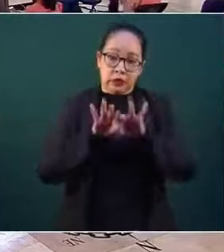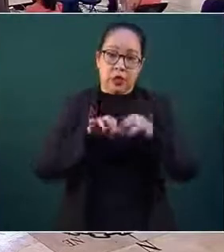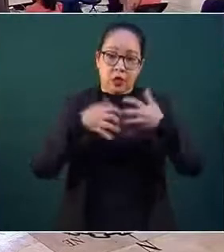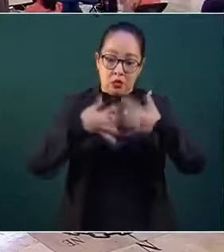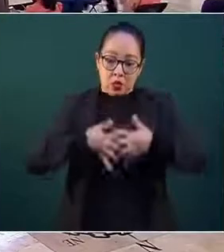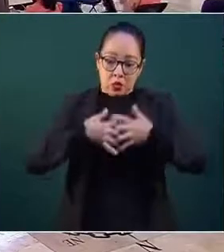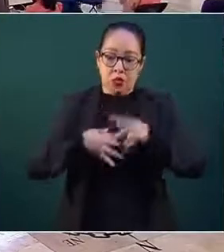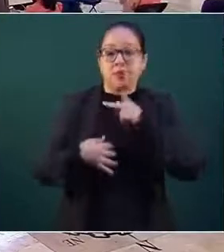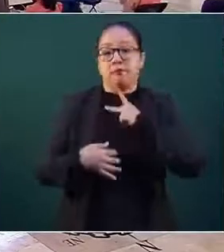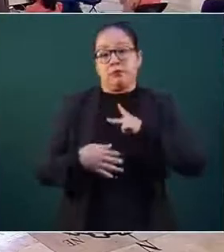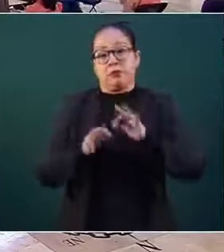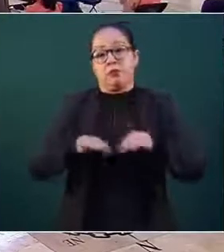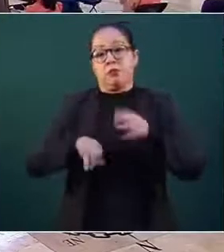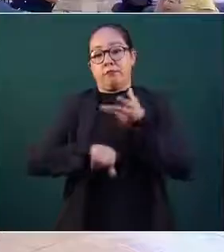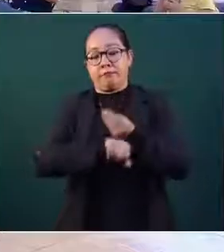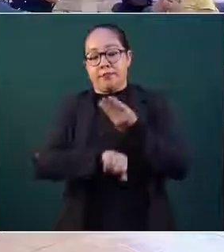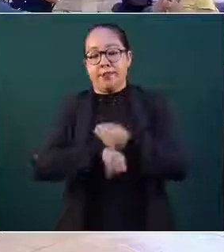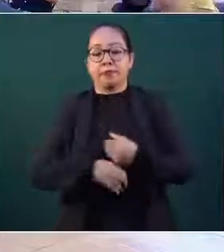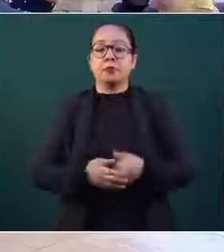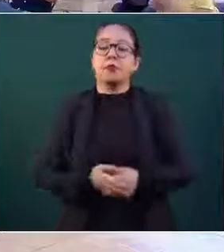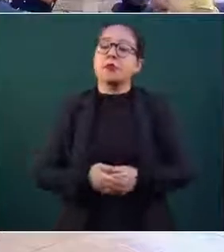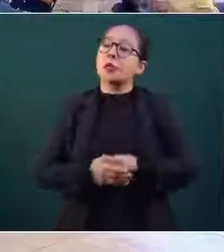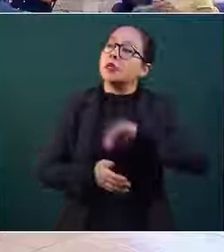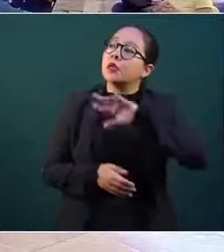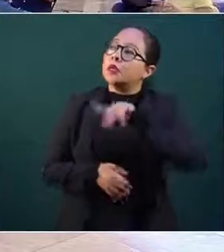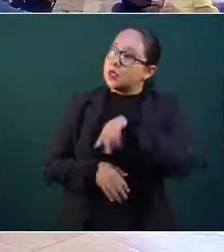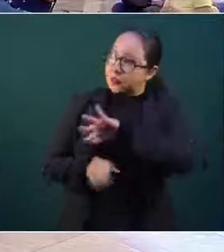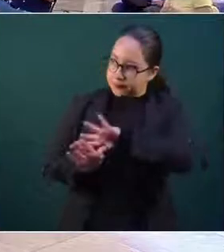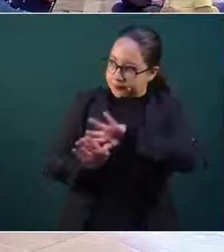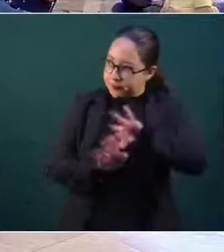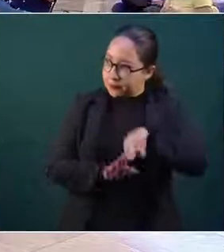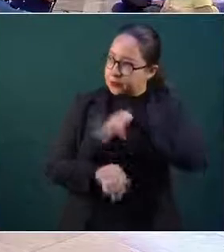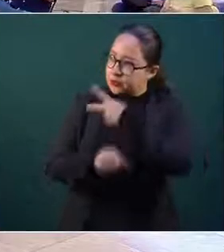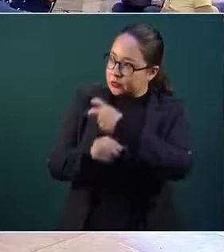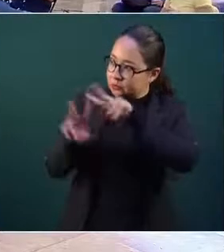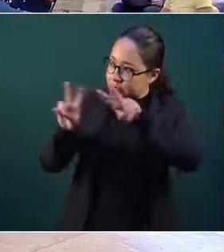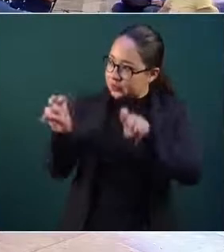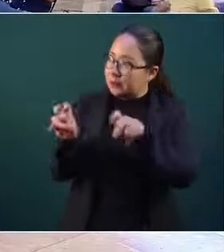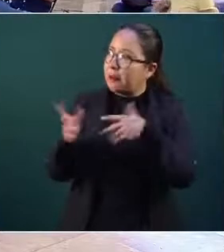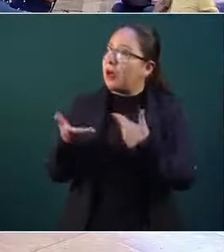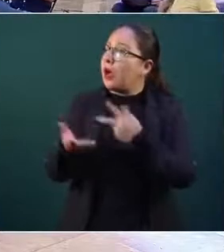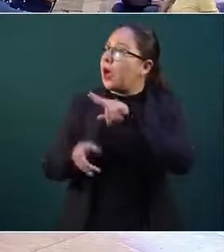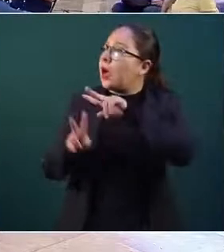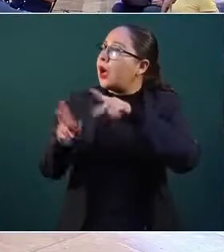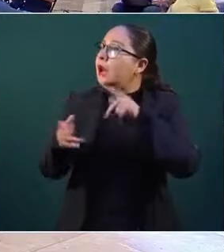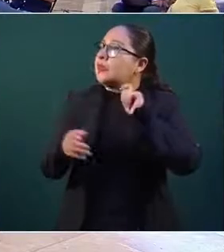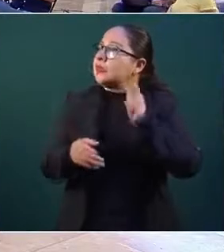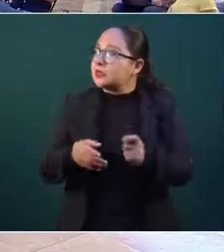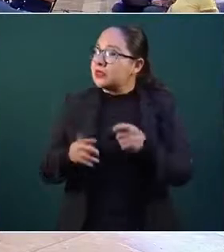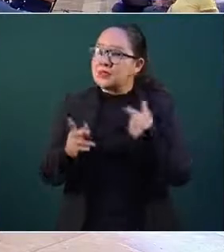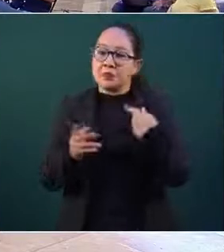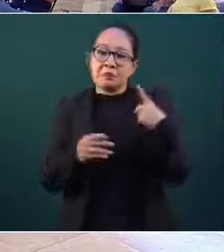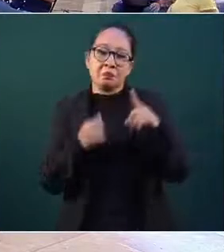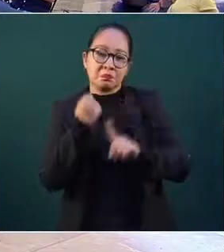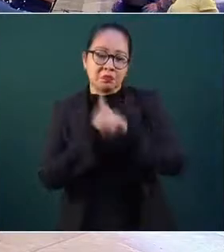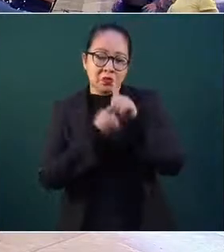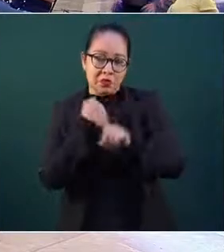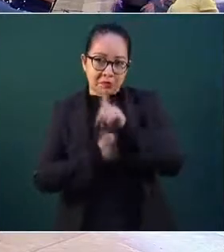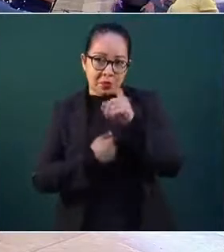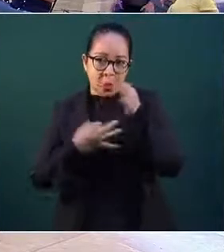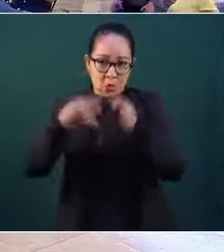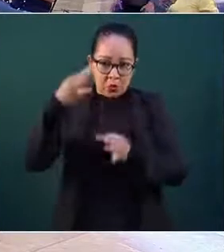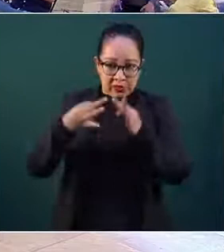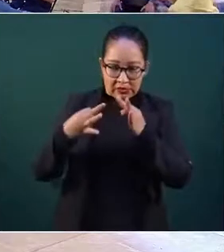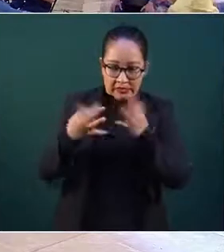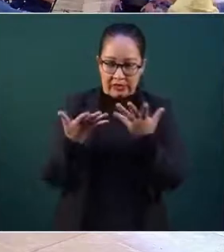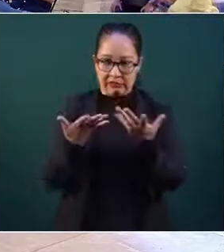tema, presidente, con respecto a la crisis económica que hay en el Poder Judicial del Estado de Veracruz. Usted